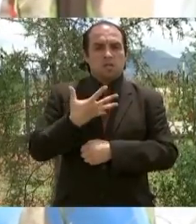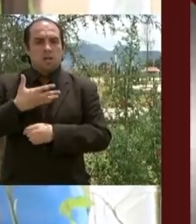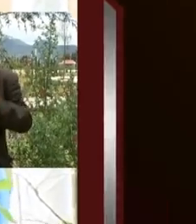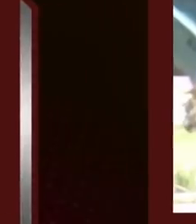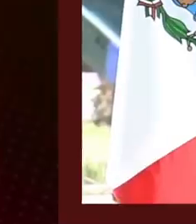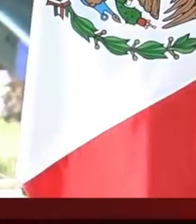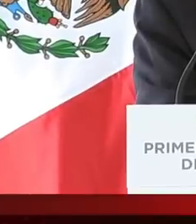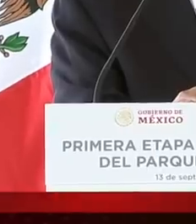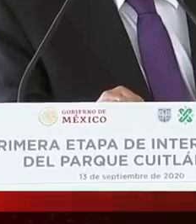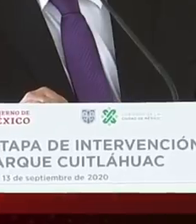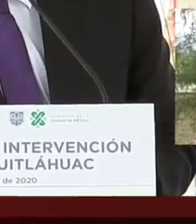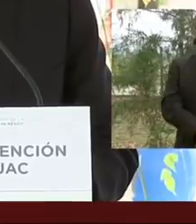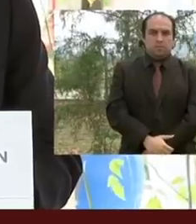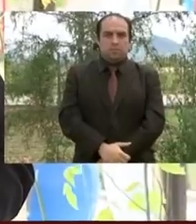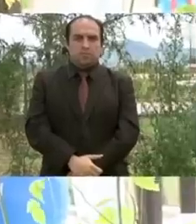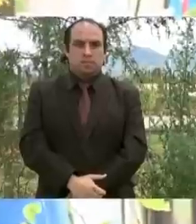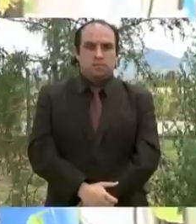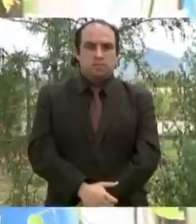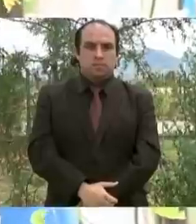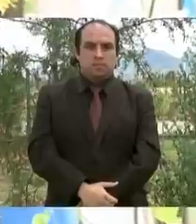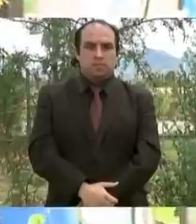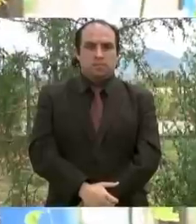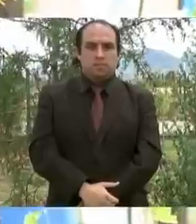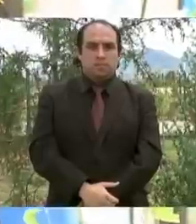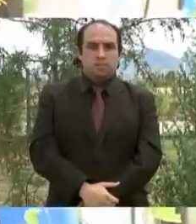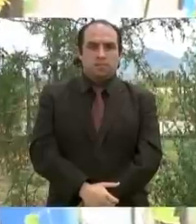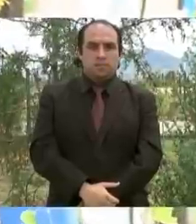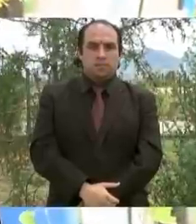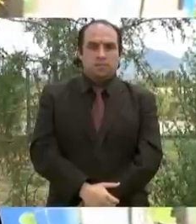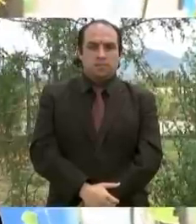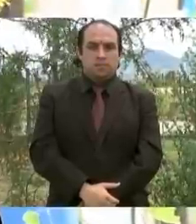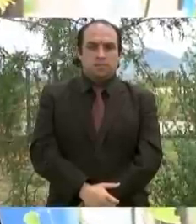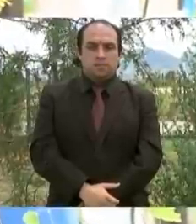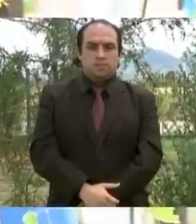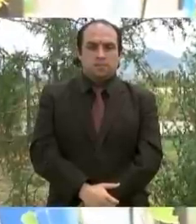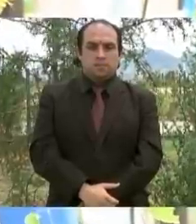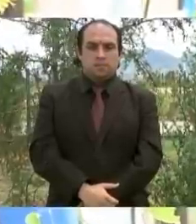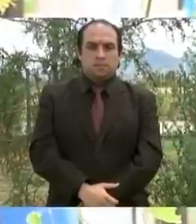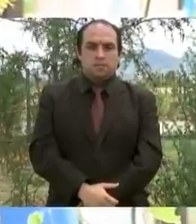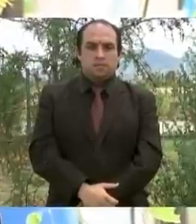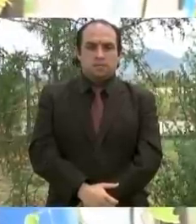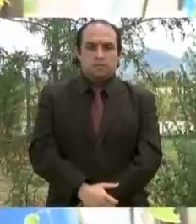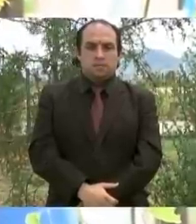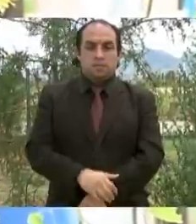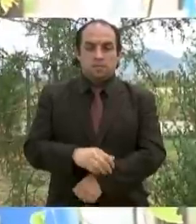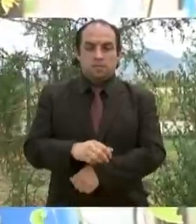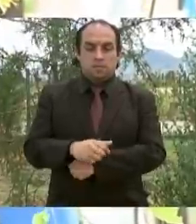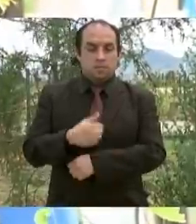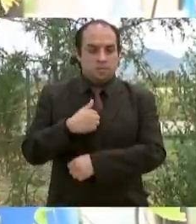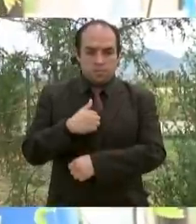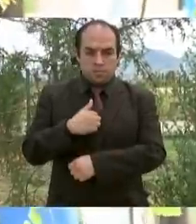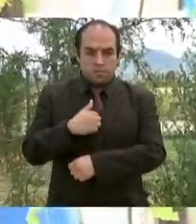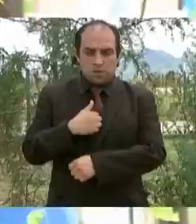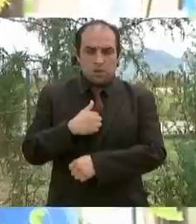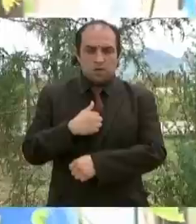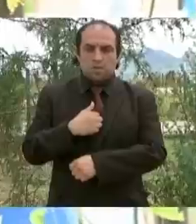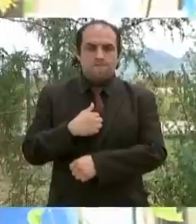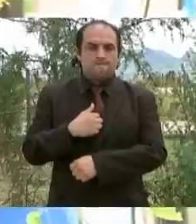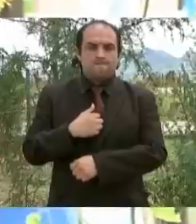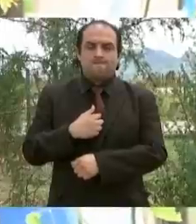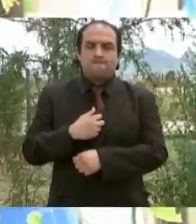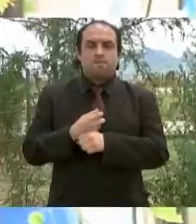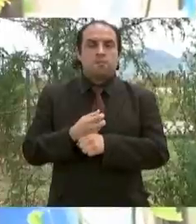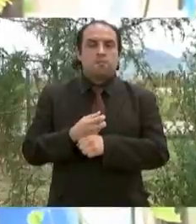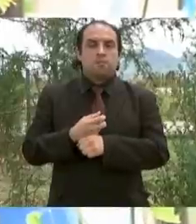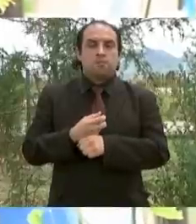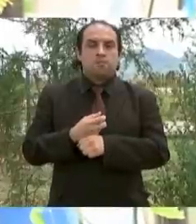desigualdad. Y en la Ciudad de México… He visitado en los últimos tiempos Iztapalapa, como